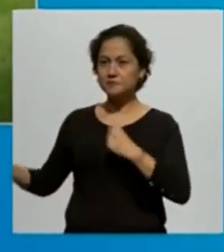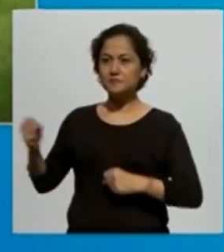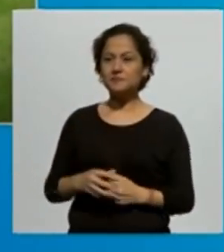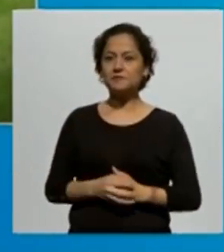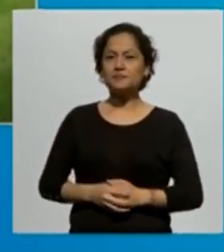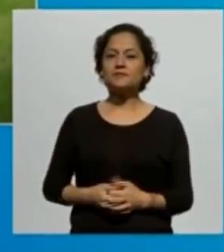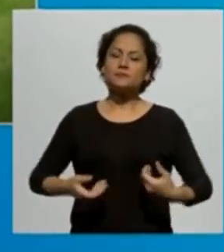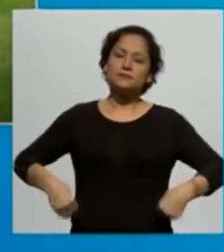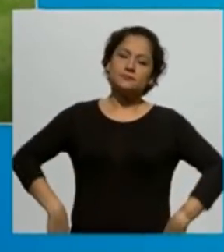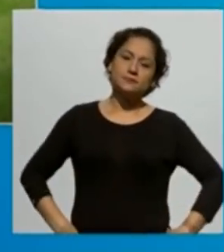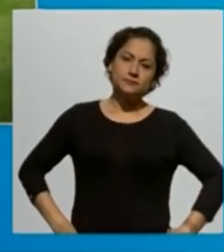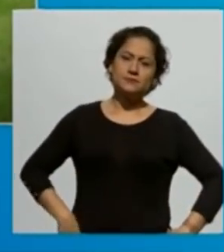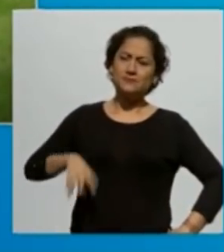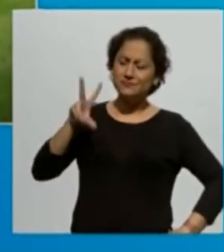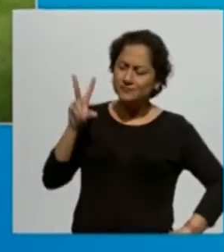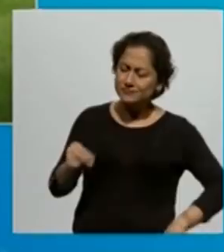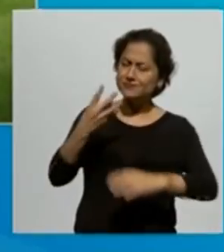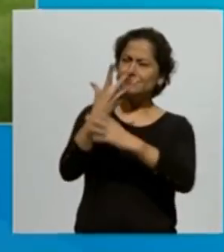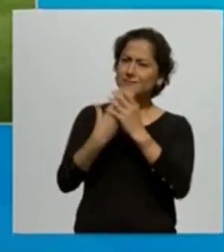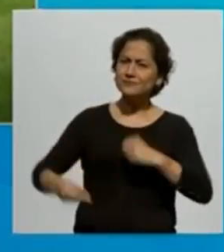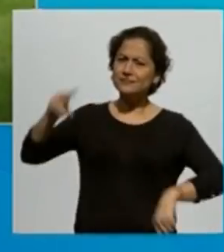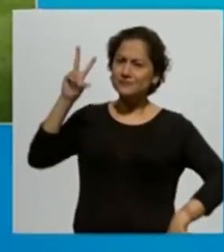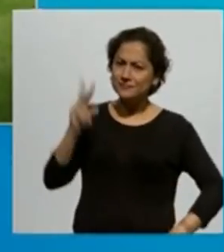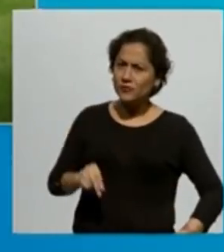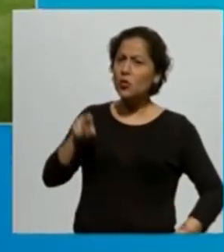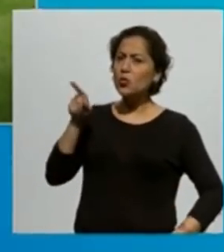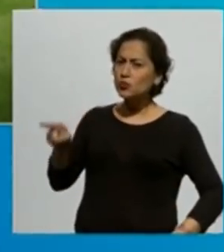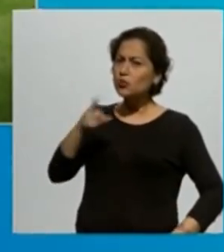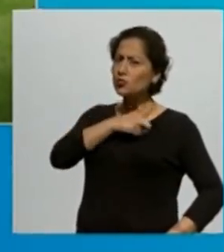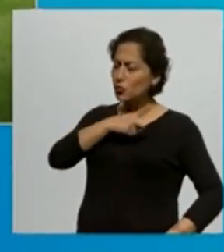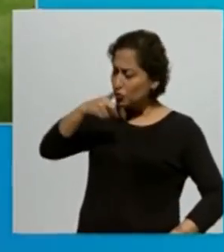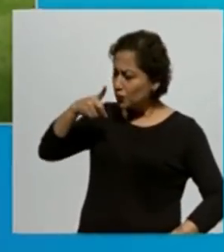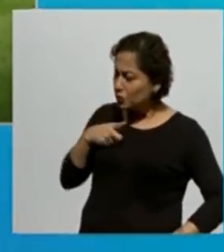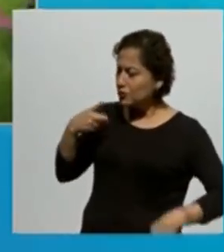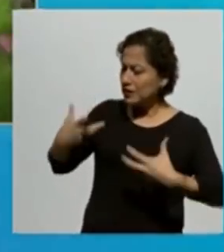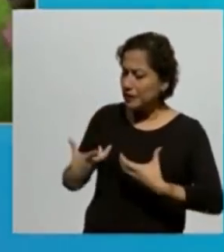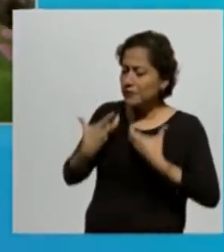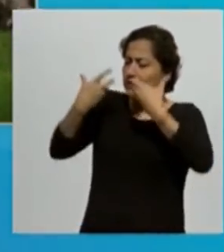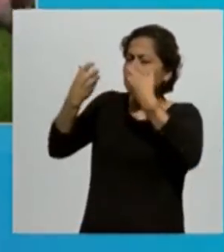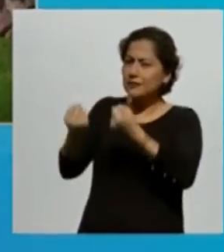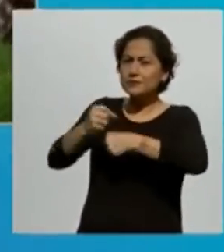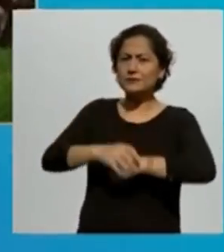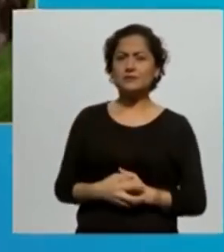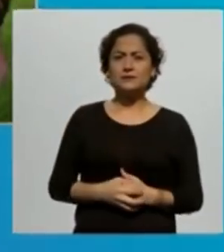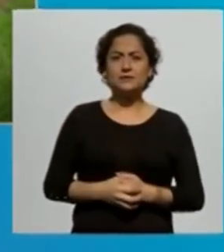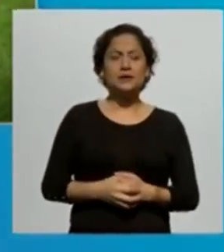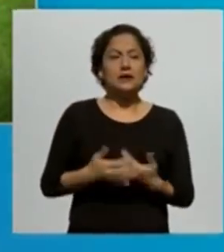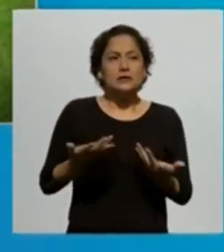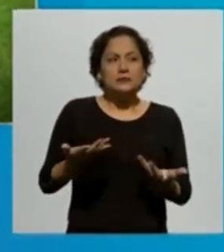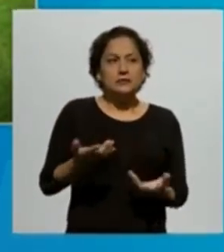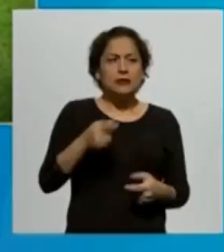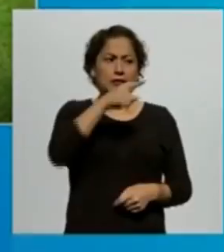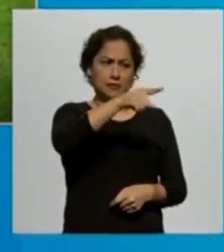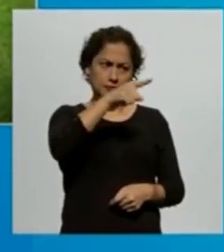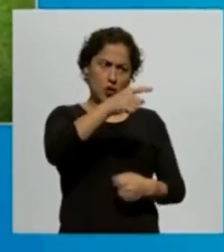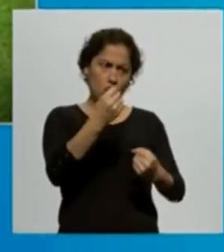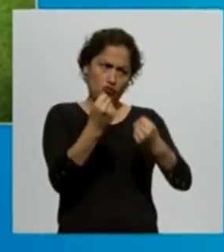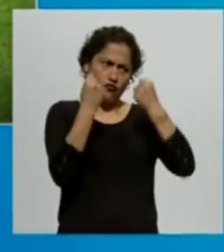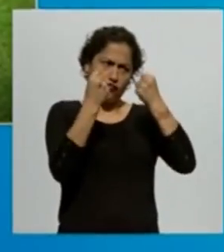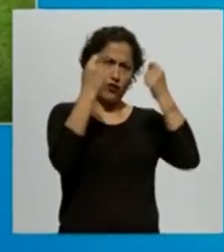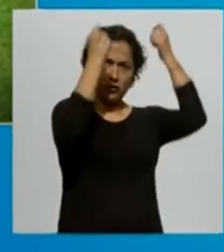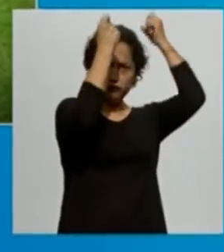Ay, no tenés que escapar, Alterio. Se supone que combatís para rescatarme. Pero es que hay un casco. ¿Y yo? Yo tengo un